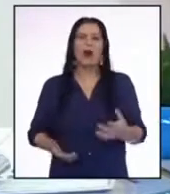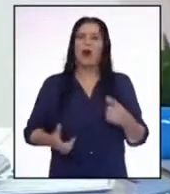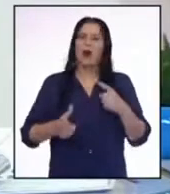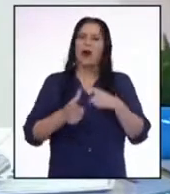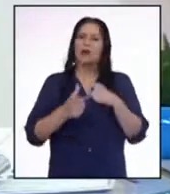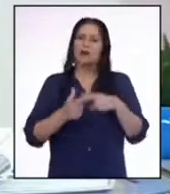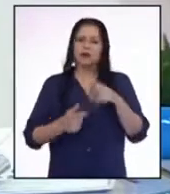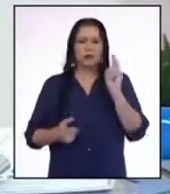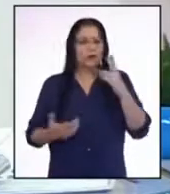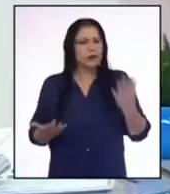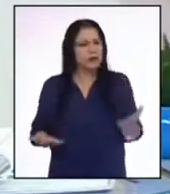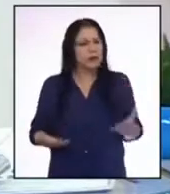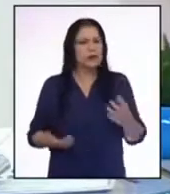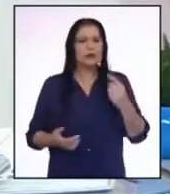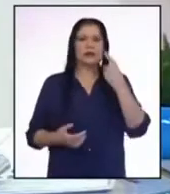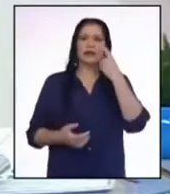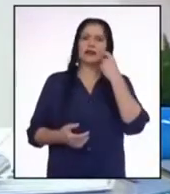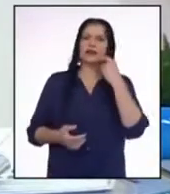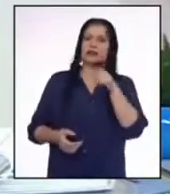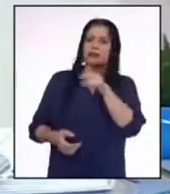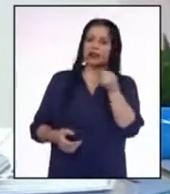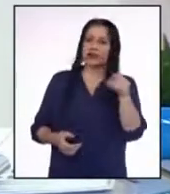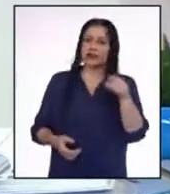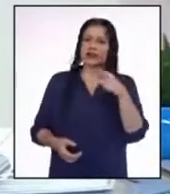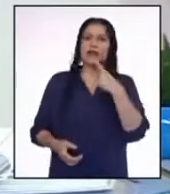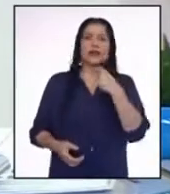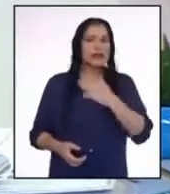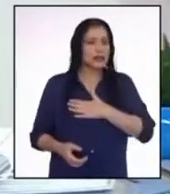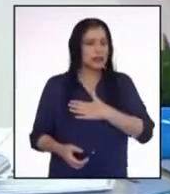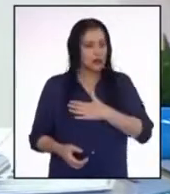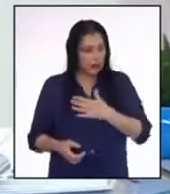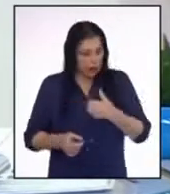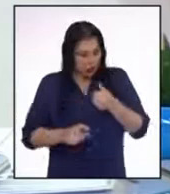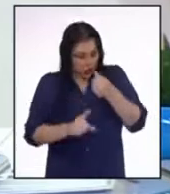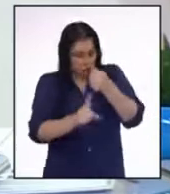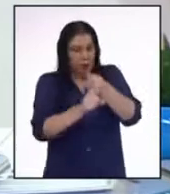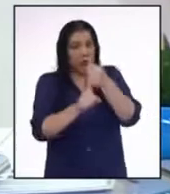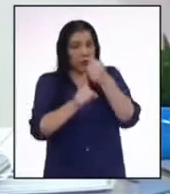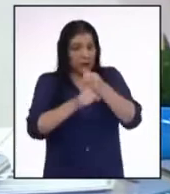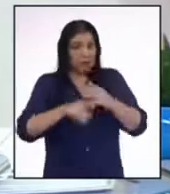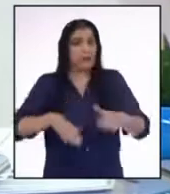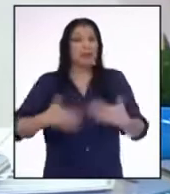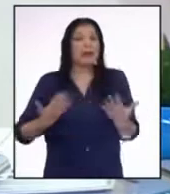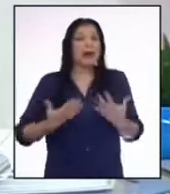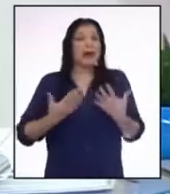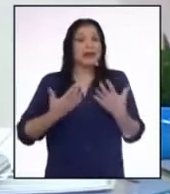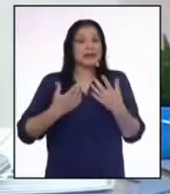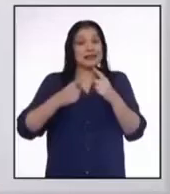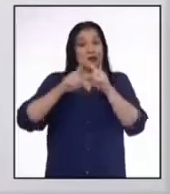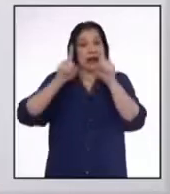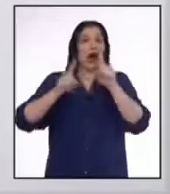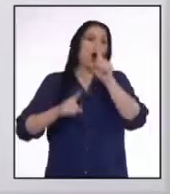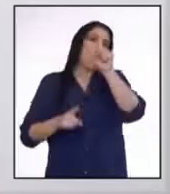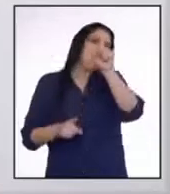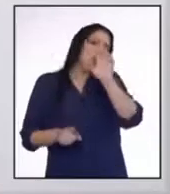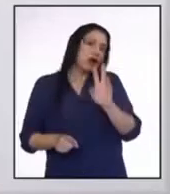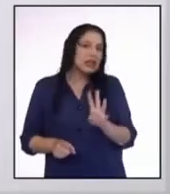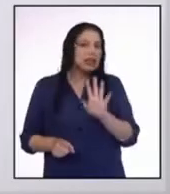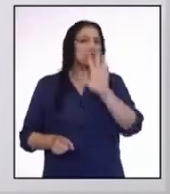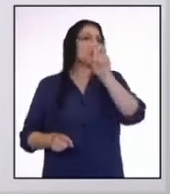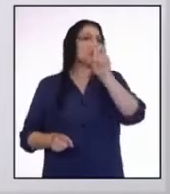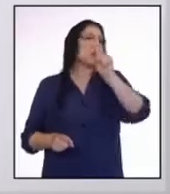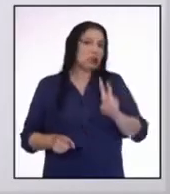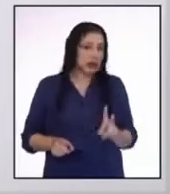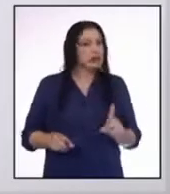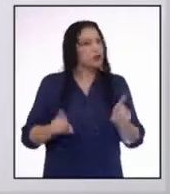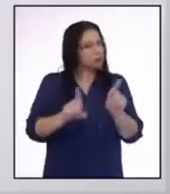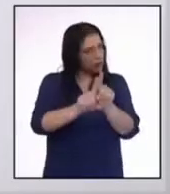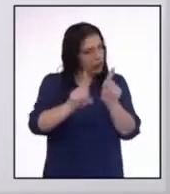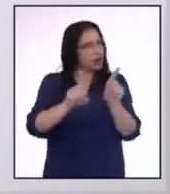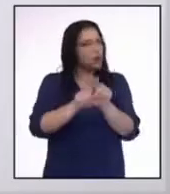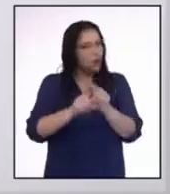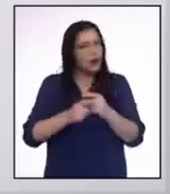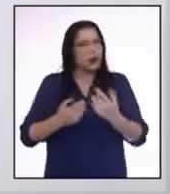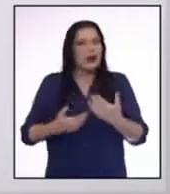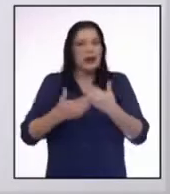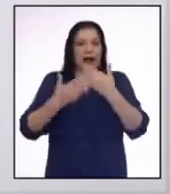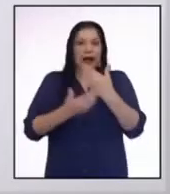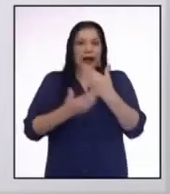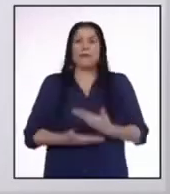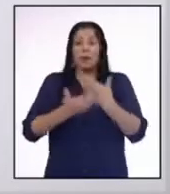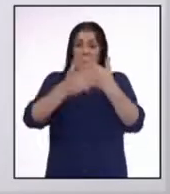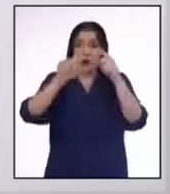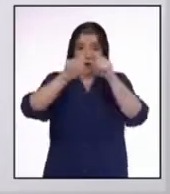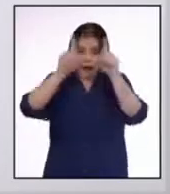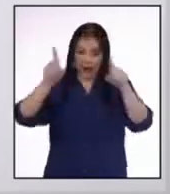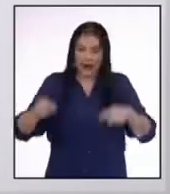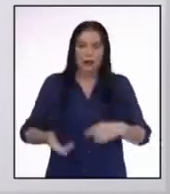Entonces, profesora, ¿las chicas y chicos de quinto tienen la autonomía para hacer el plano de la escala que deseen? Así es, el plano que propongan